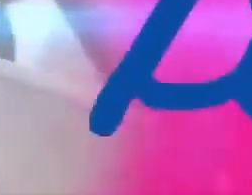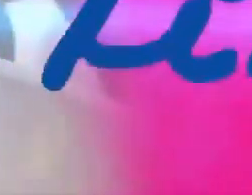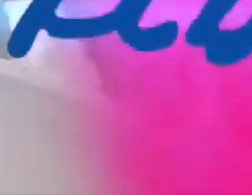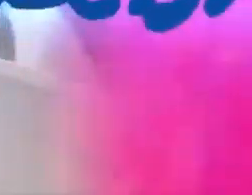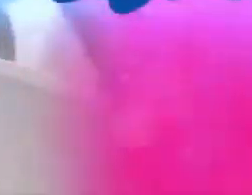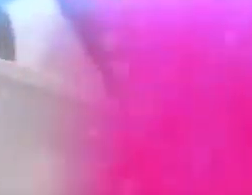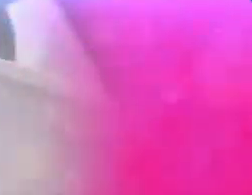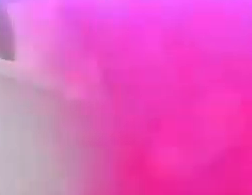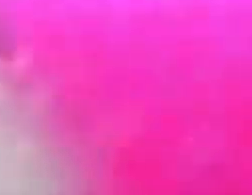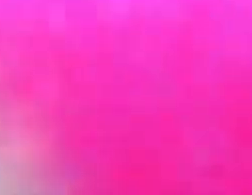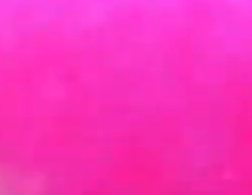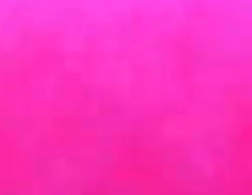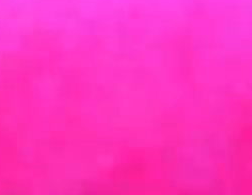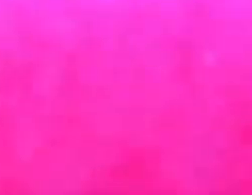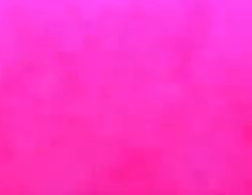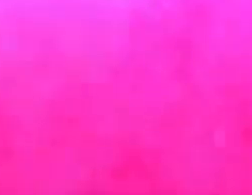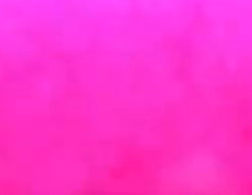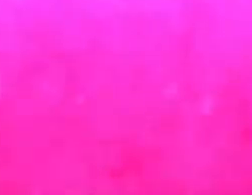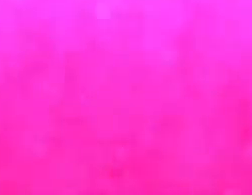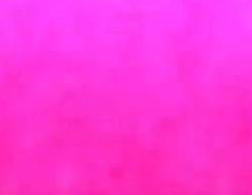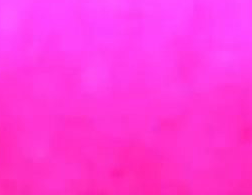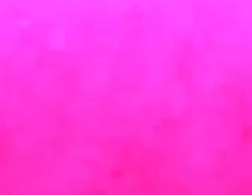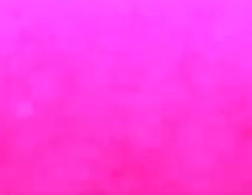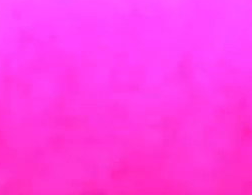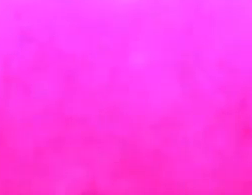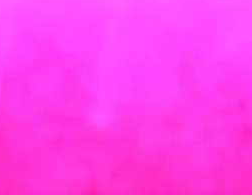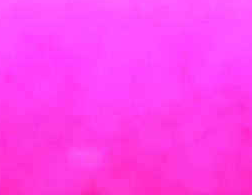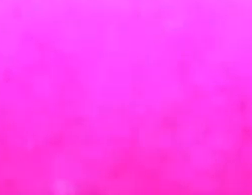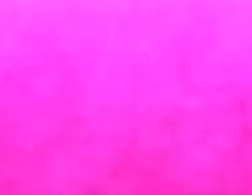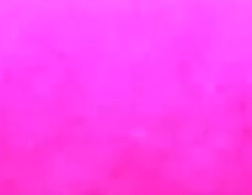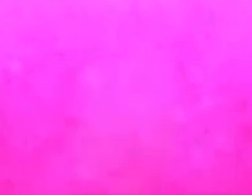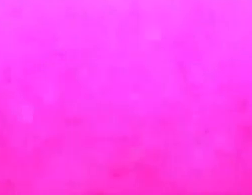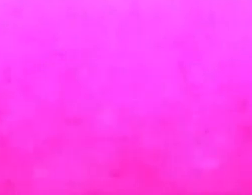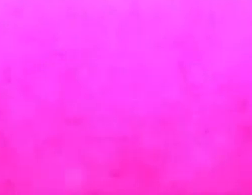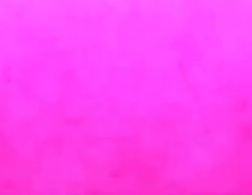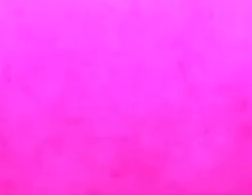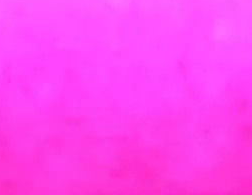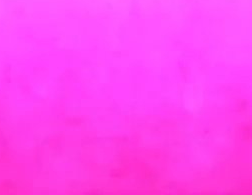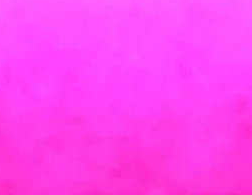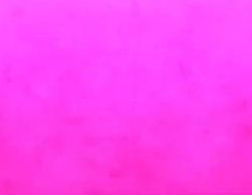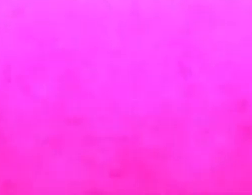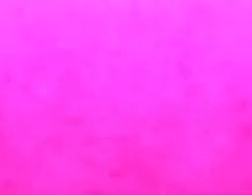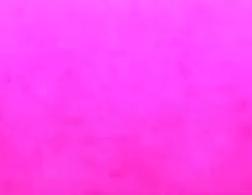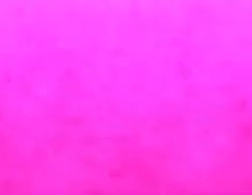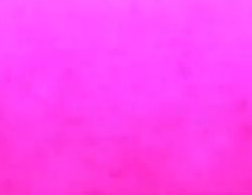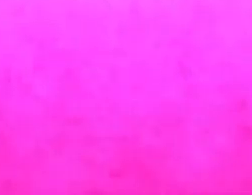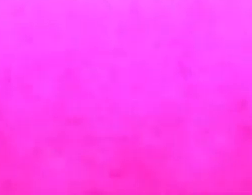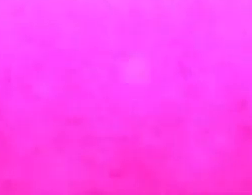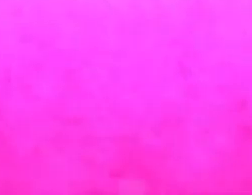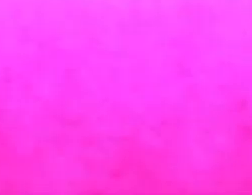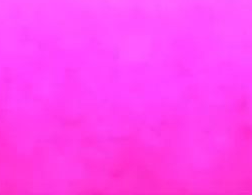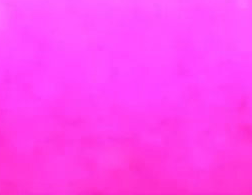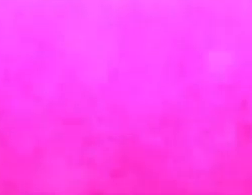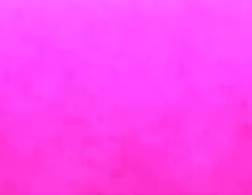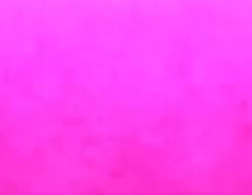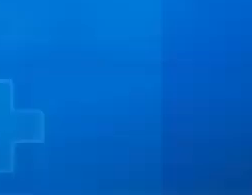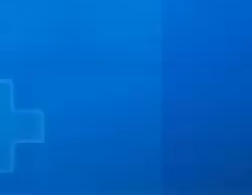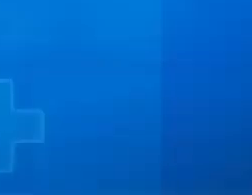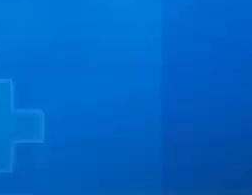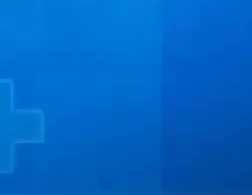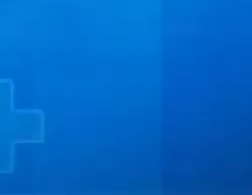Cataguacho. Andaba pueblo abajo, pueblo arriba, a cambio de una